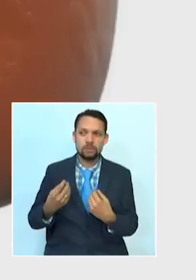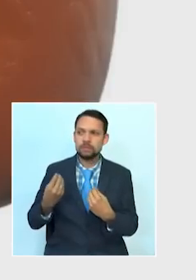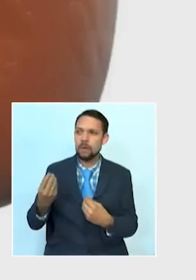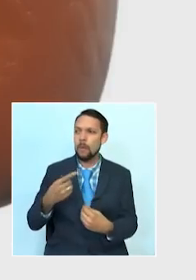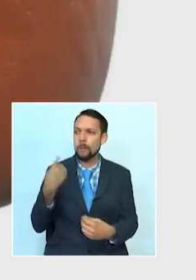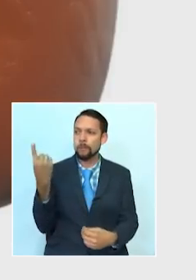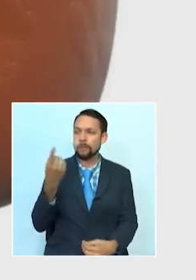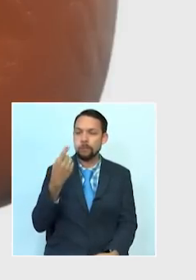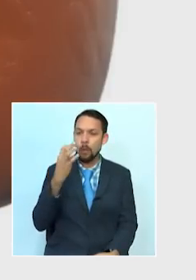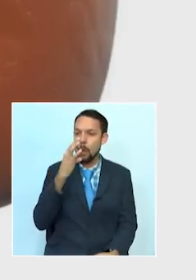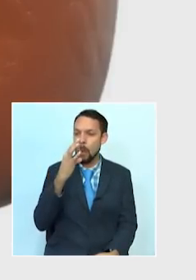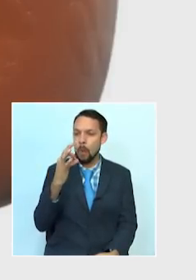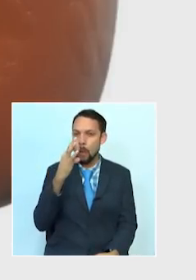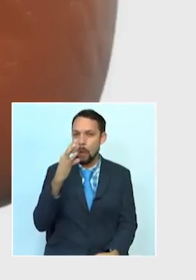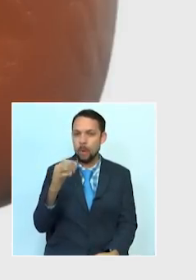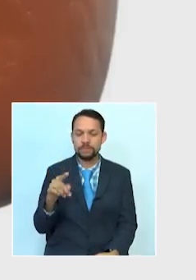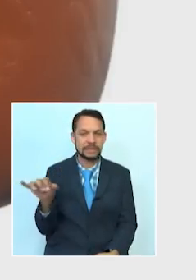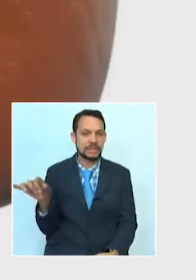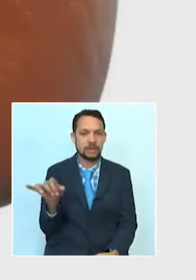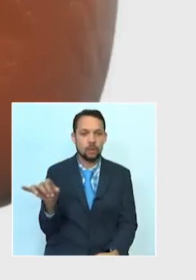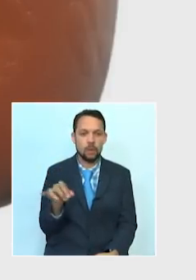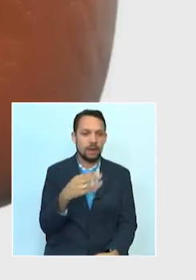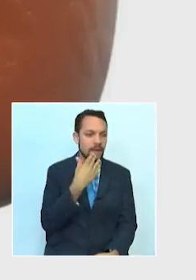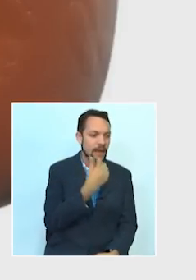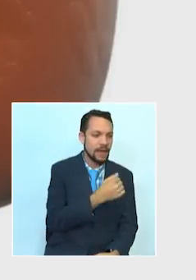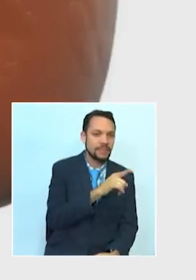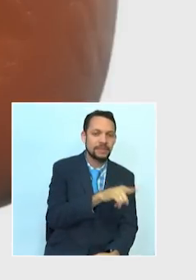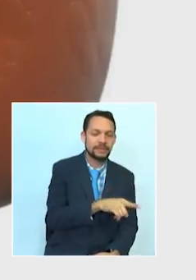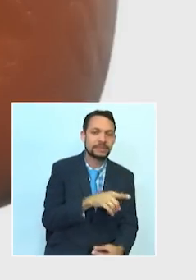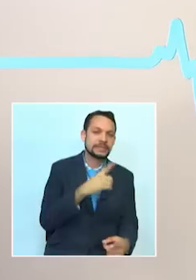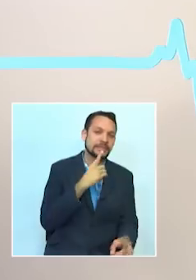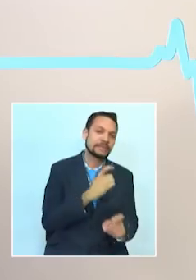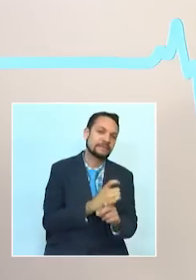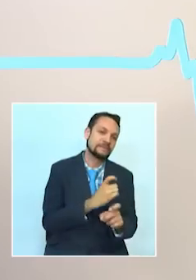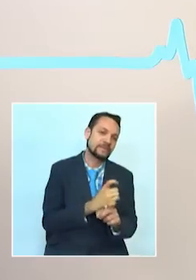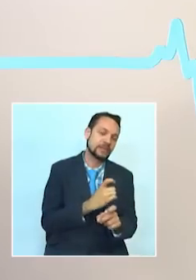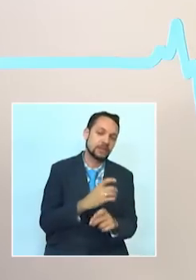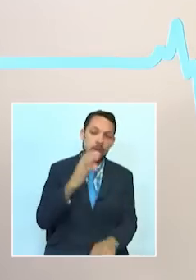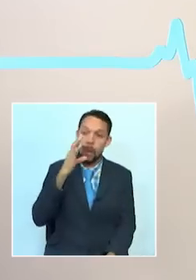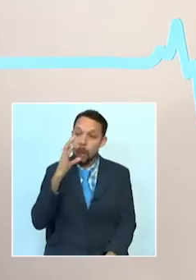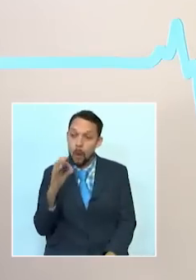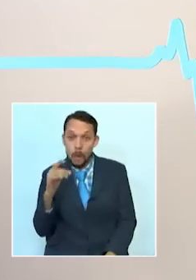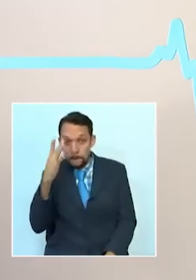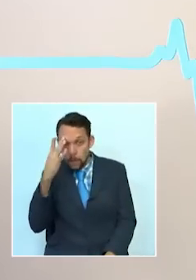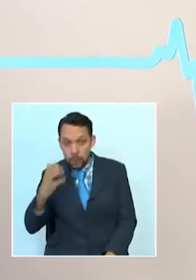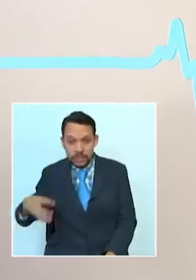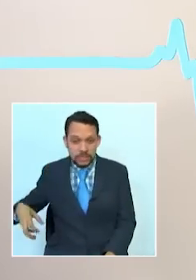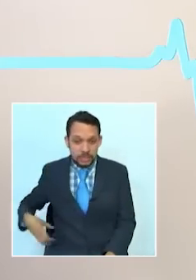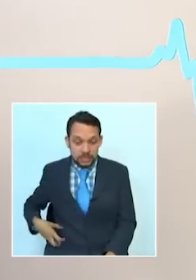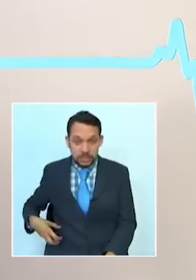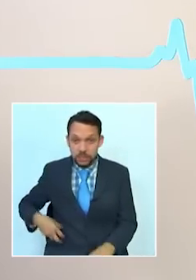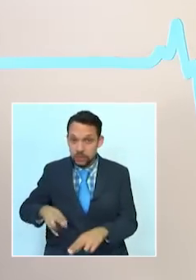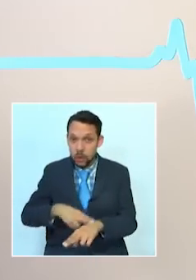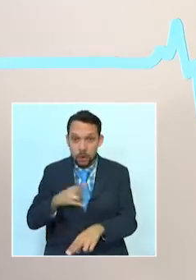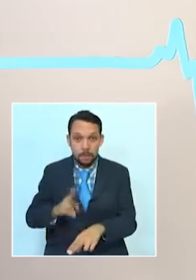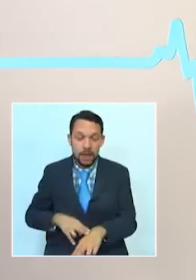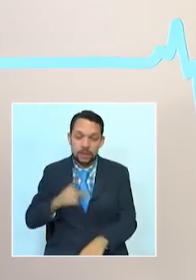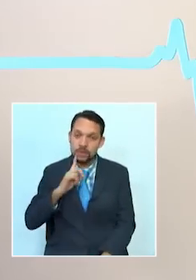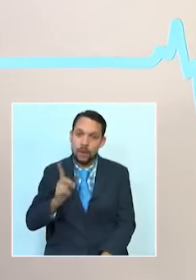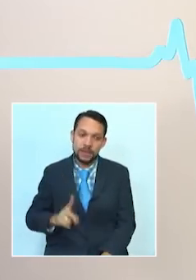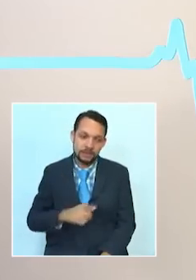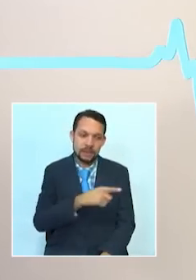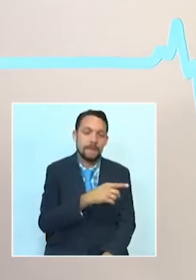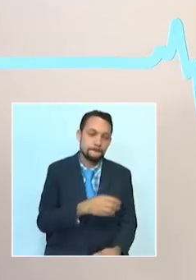hombre tiene infección urinaria hay que estudiarla muy detenidamente porque no es normal en en las